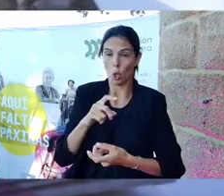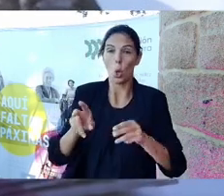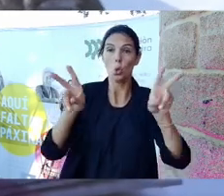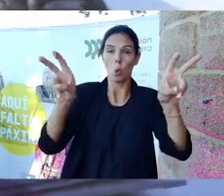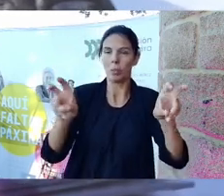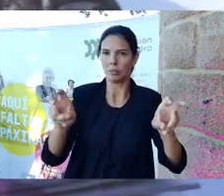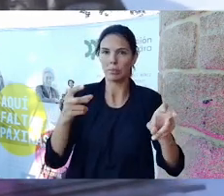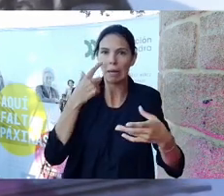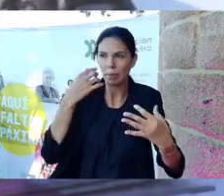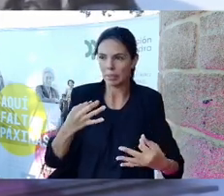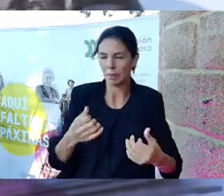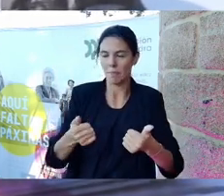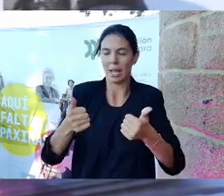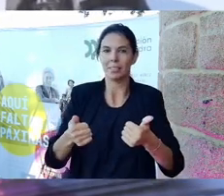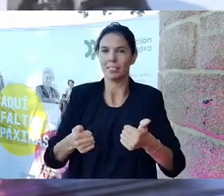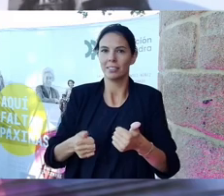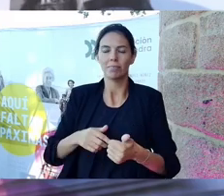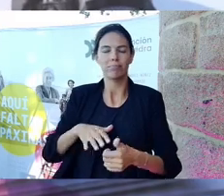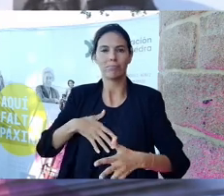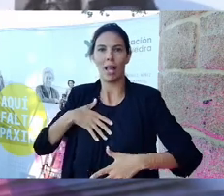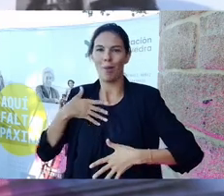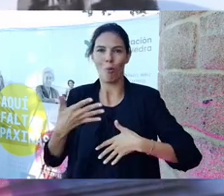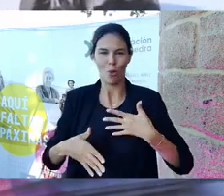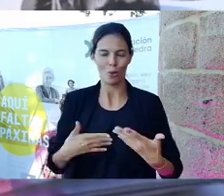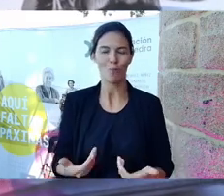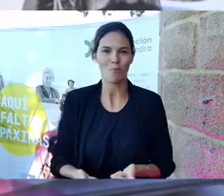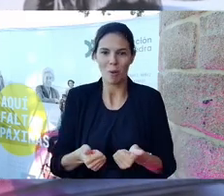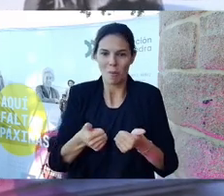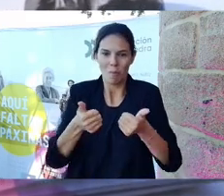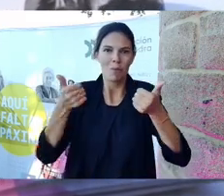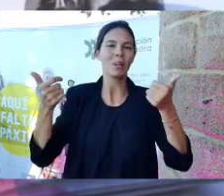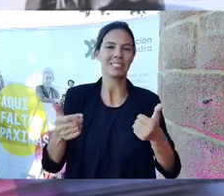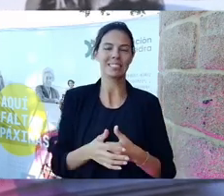Outra nova edición, a verdad que non sei, cada vez é máis emocionante.